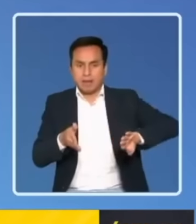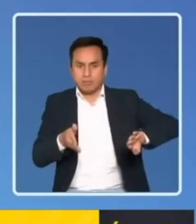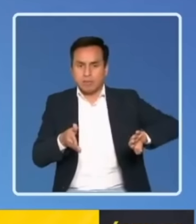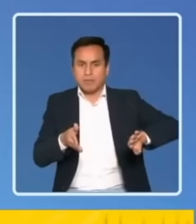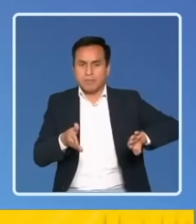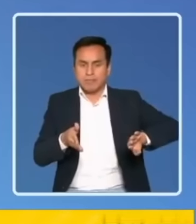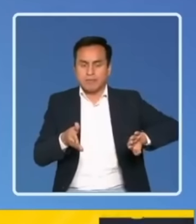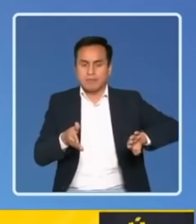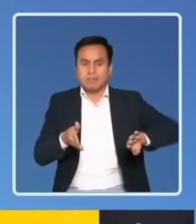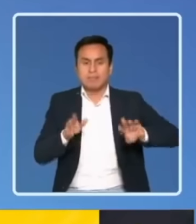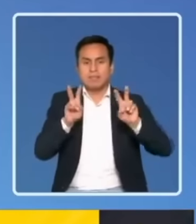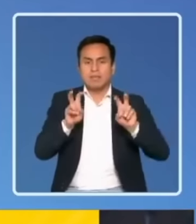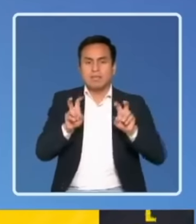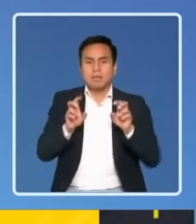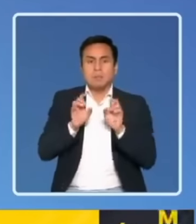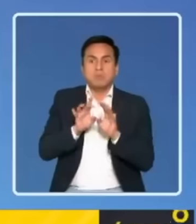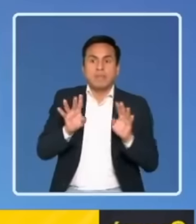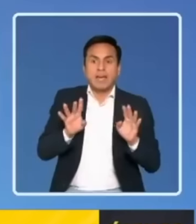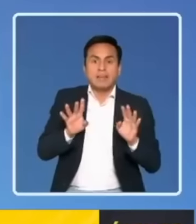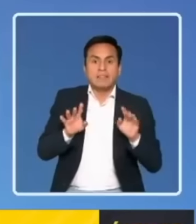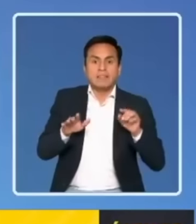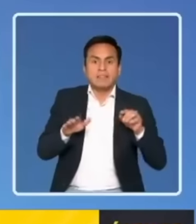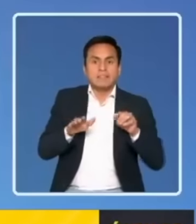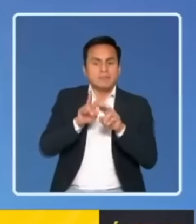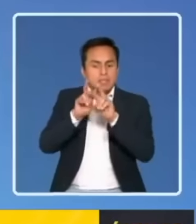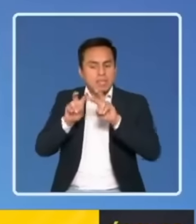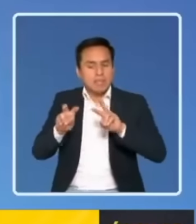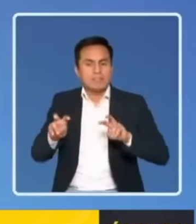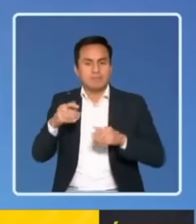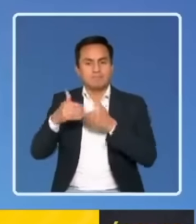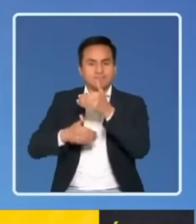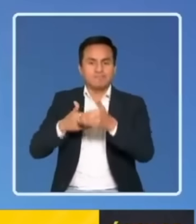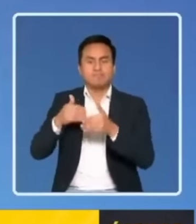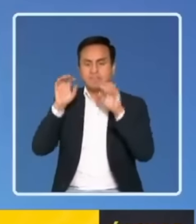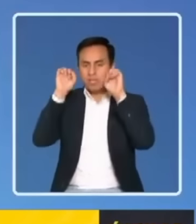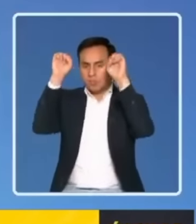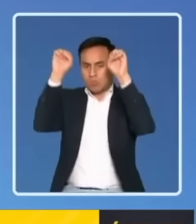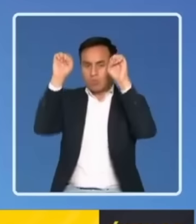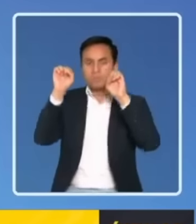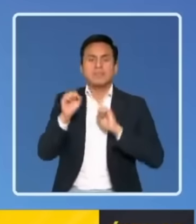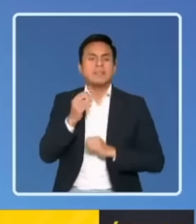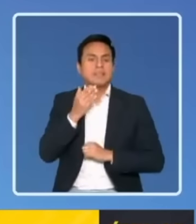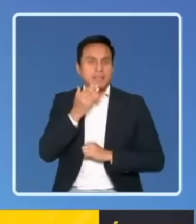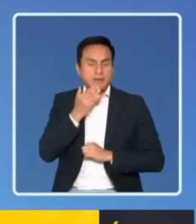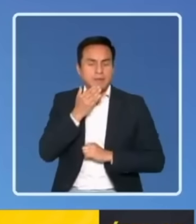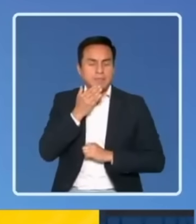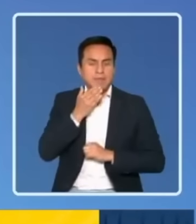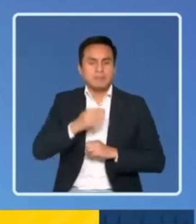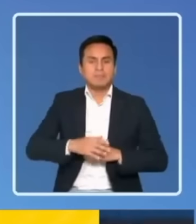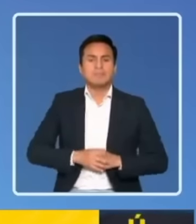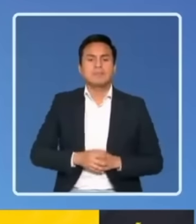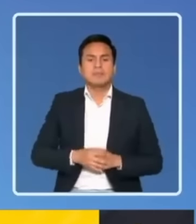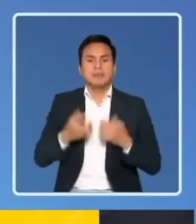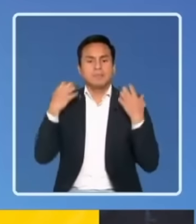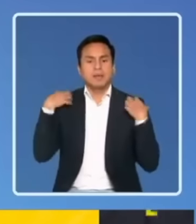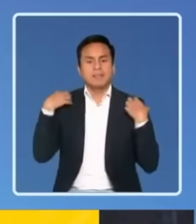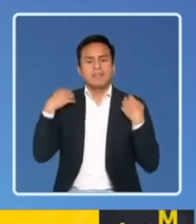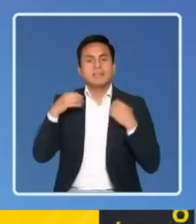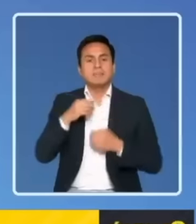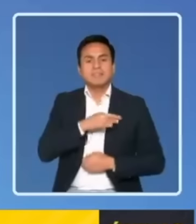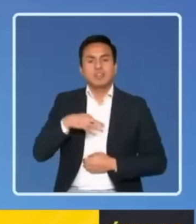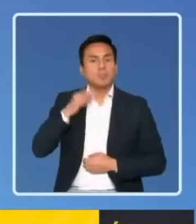totalmente las posibilidades de diligencia investigativa del Ministerio Público y junto con ello también por parte del Ministerio de